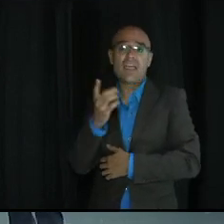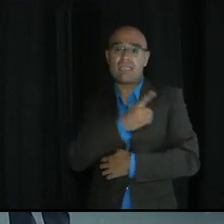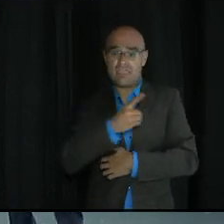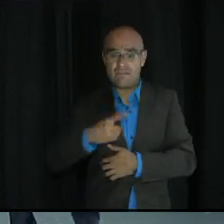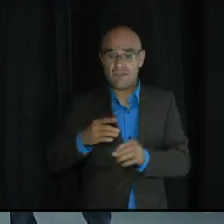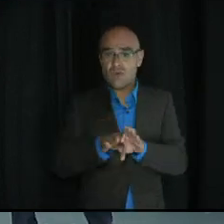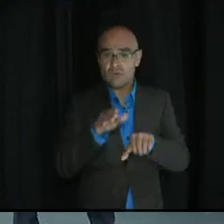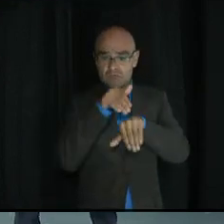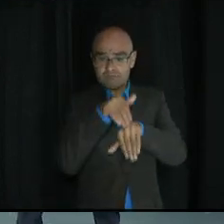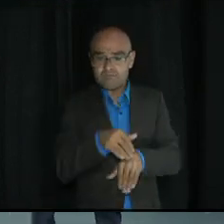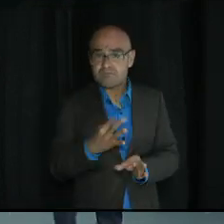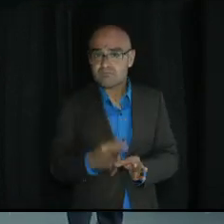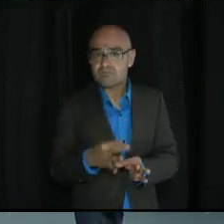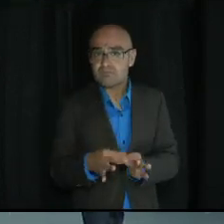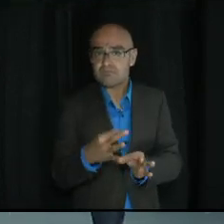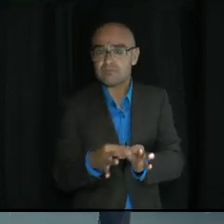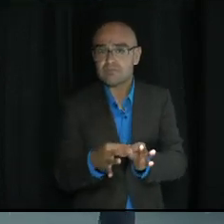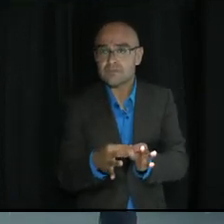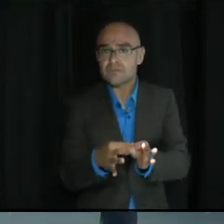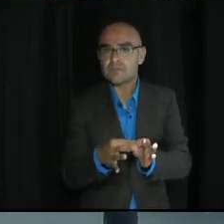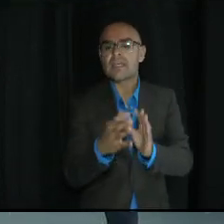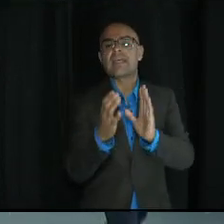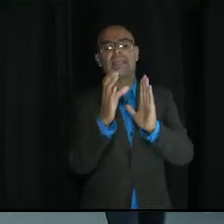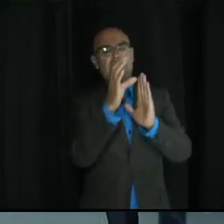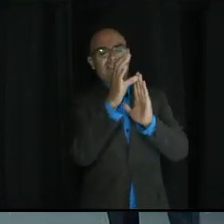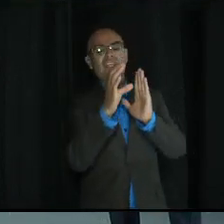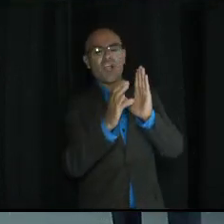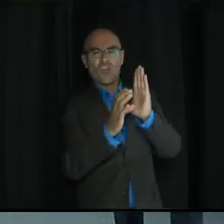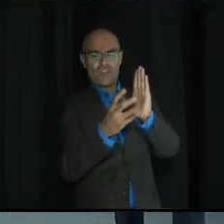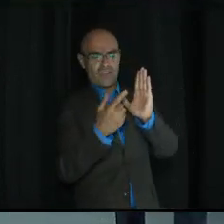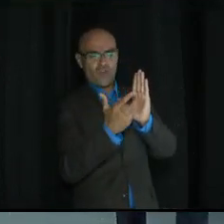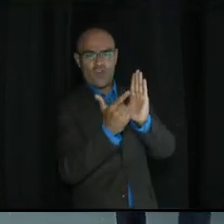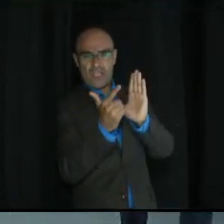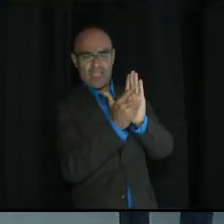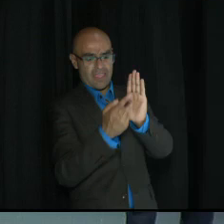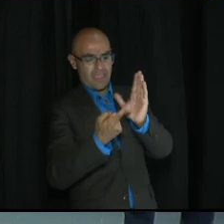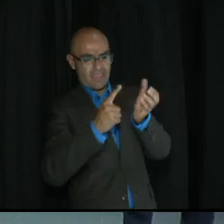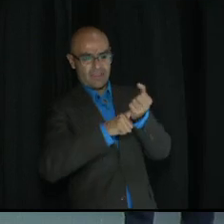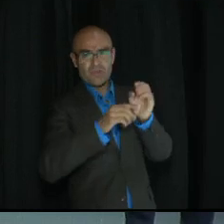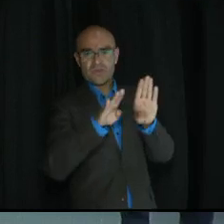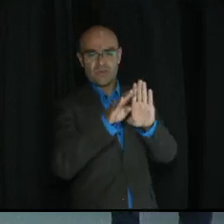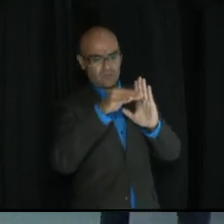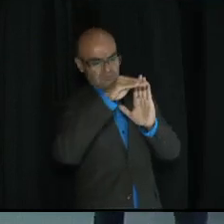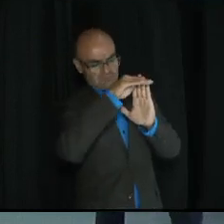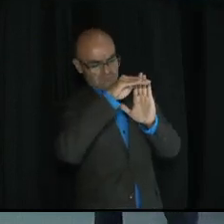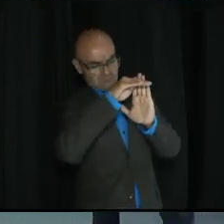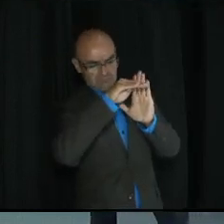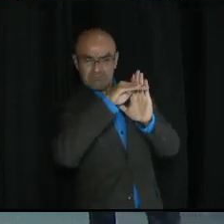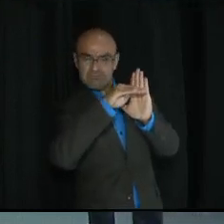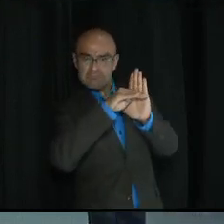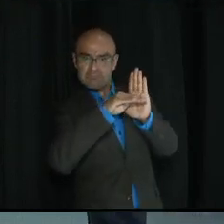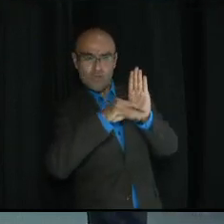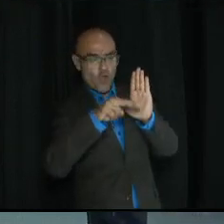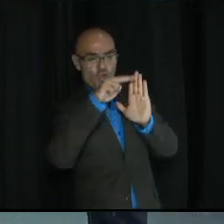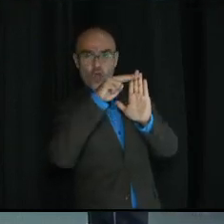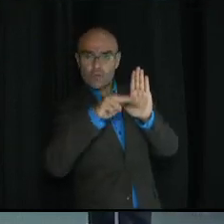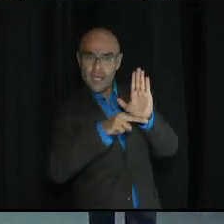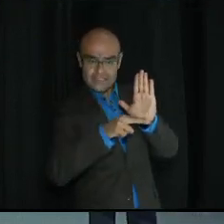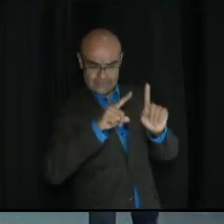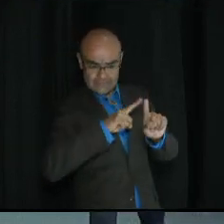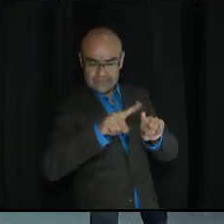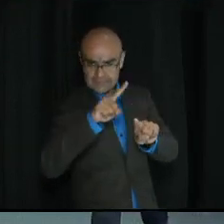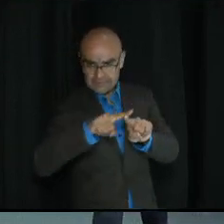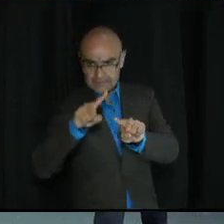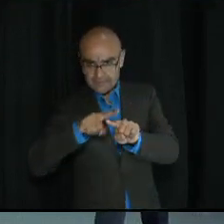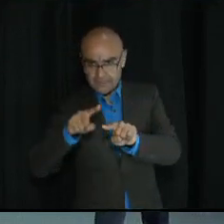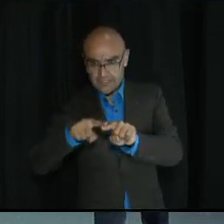este código de ética se manejan pues, ciertos ordenamientos, ciertas normatividades que